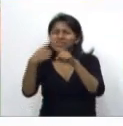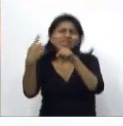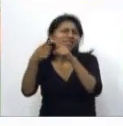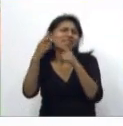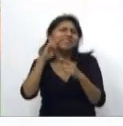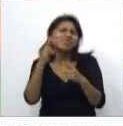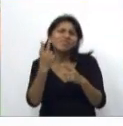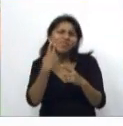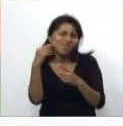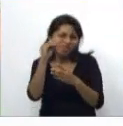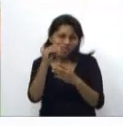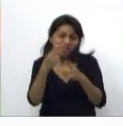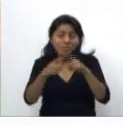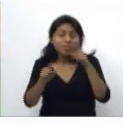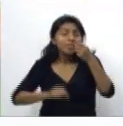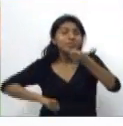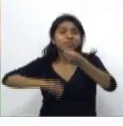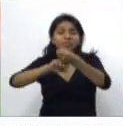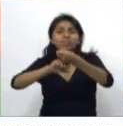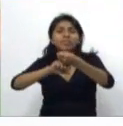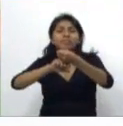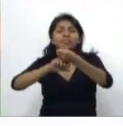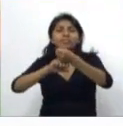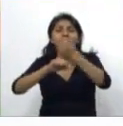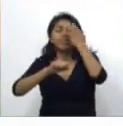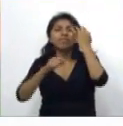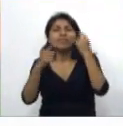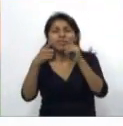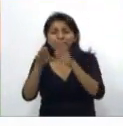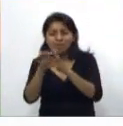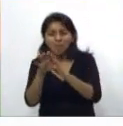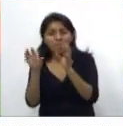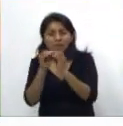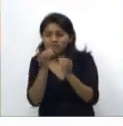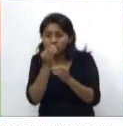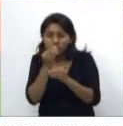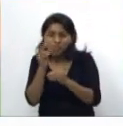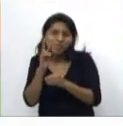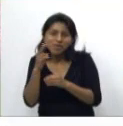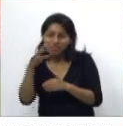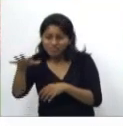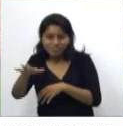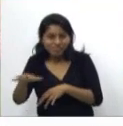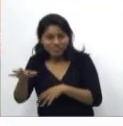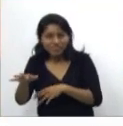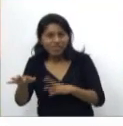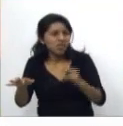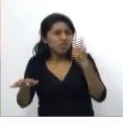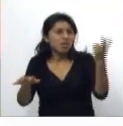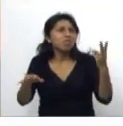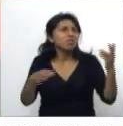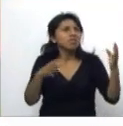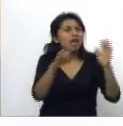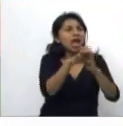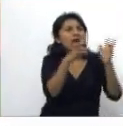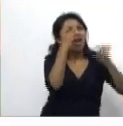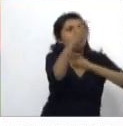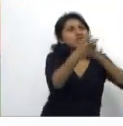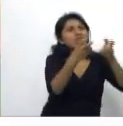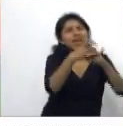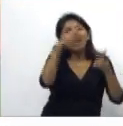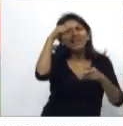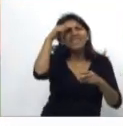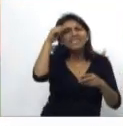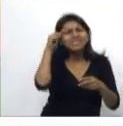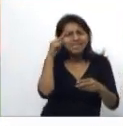verduras, pero apoyando a productos locales más que todo. Es por eso que no vamos a grandes ferias, digamos, por ejemplo, La Ceja, hay